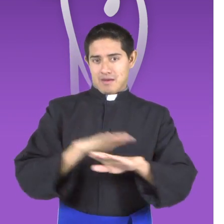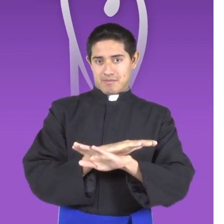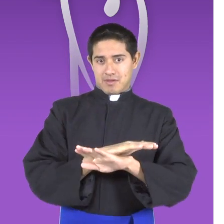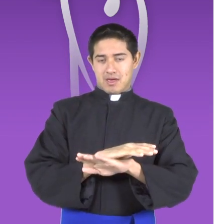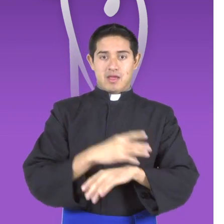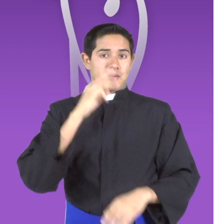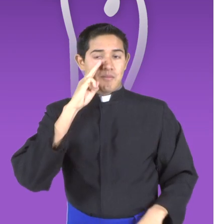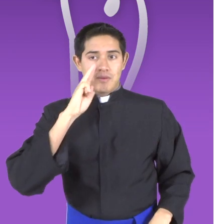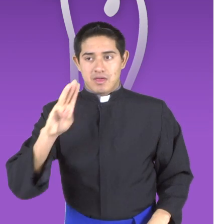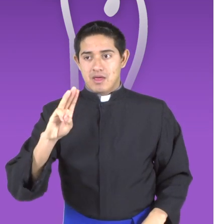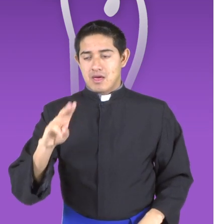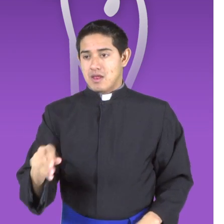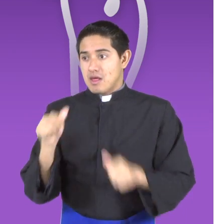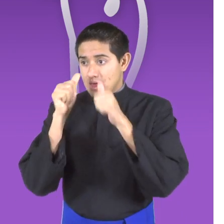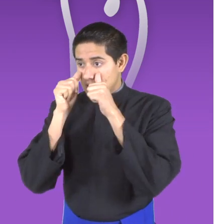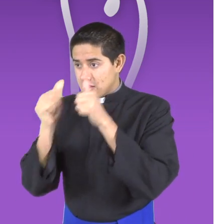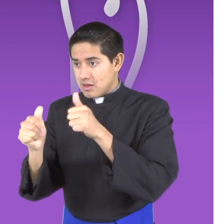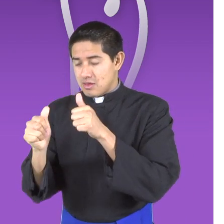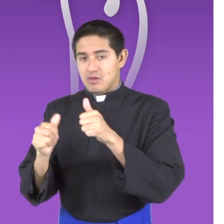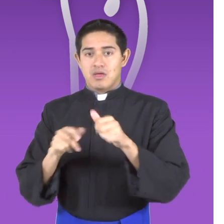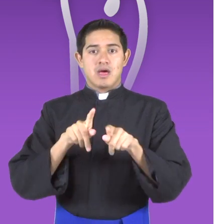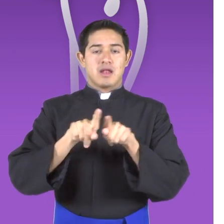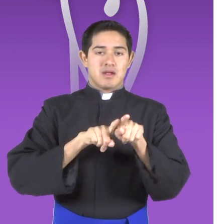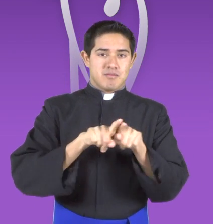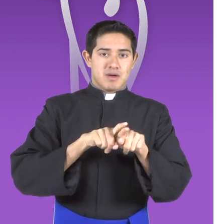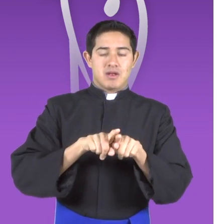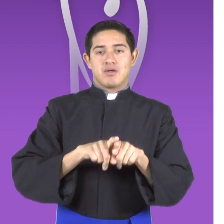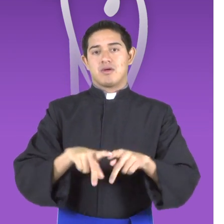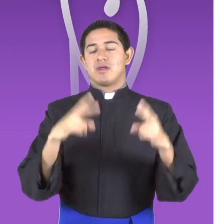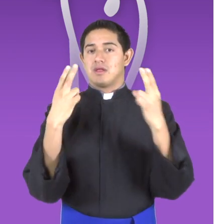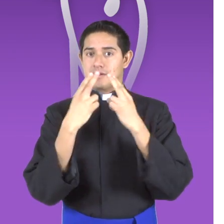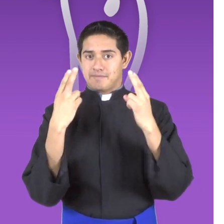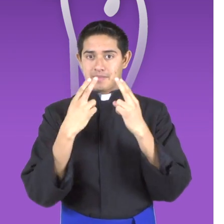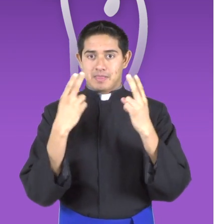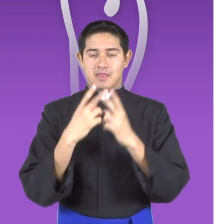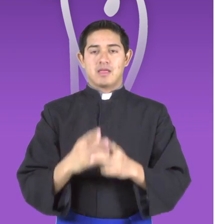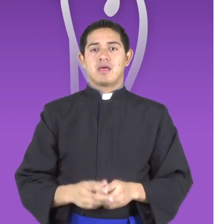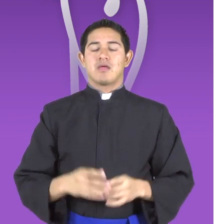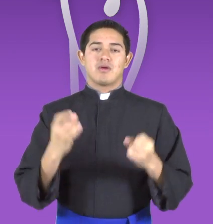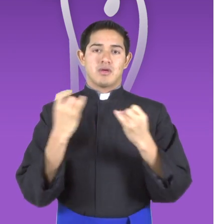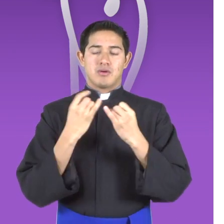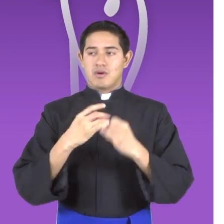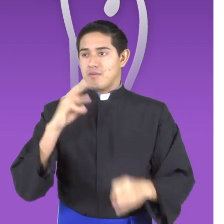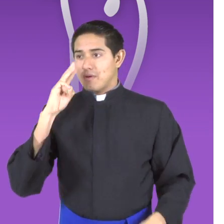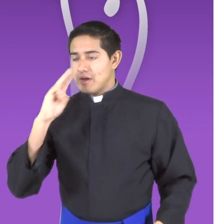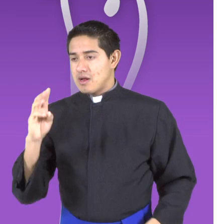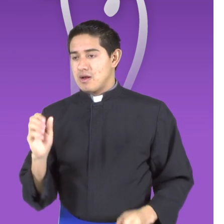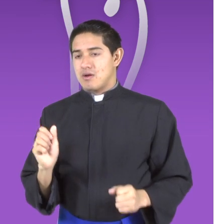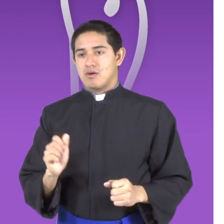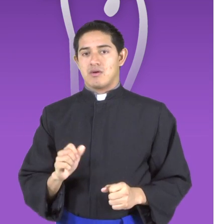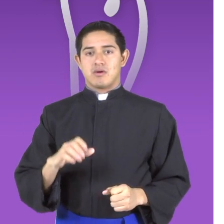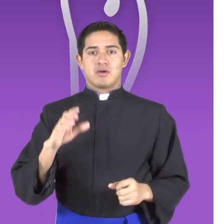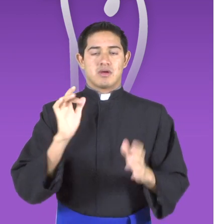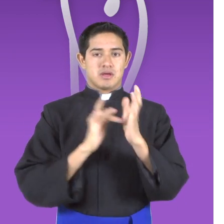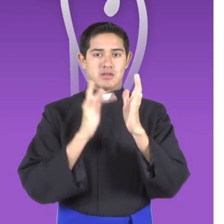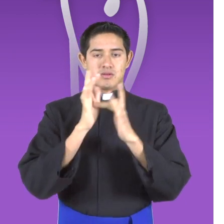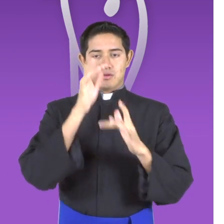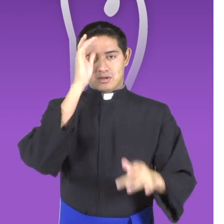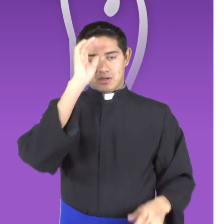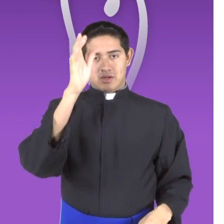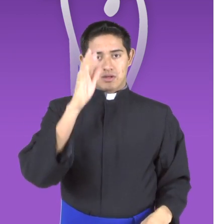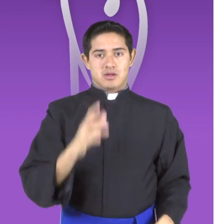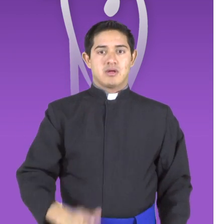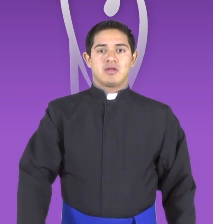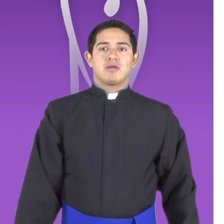actitud, mirar al hermano como debería de ser, mirarlo con ojos de Jesucristo. Que cuando el hermano reciba algo de ti, diga,